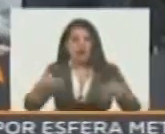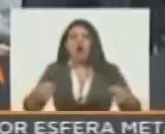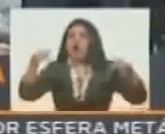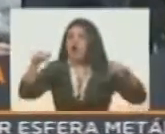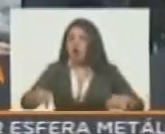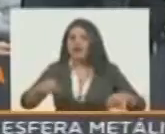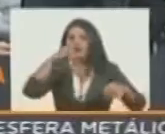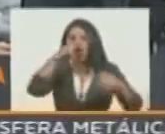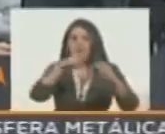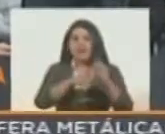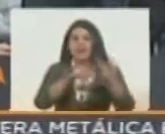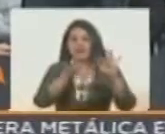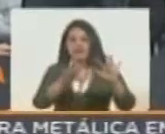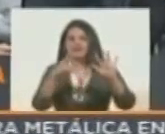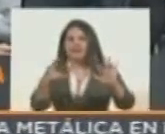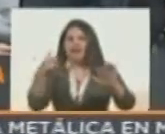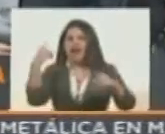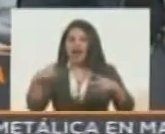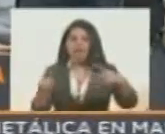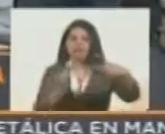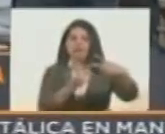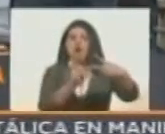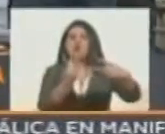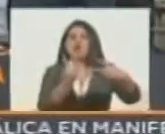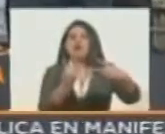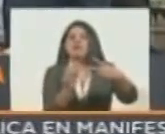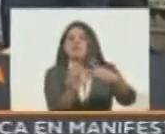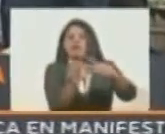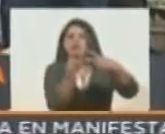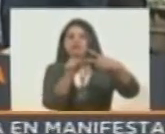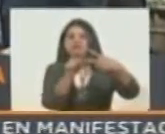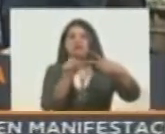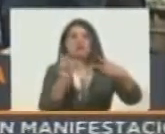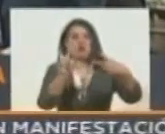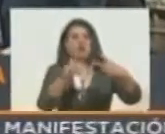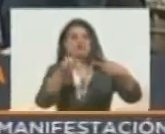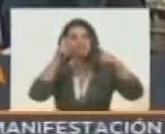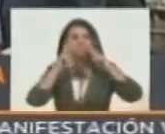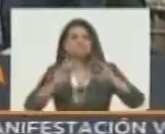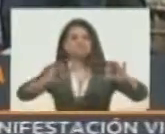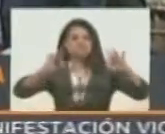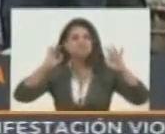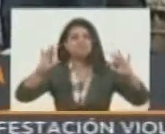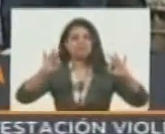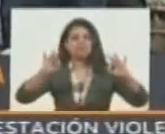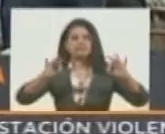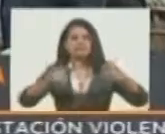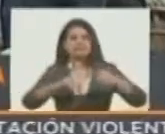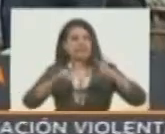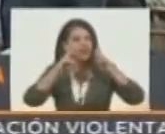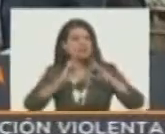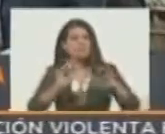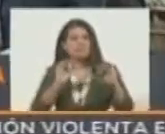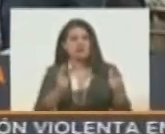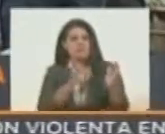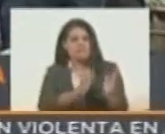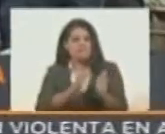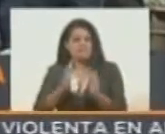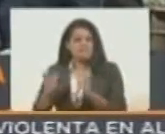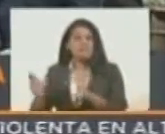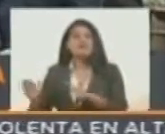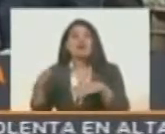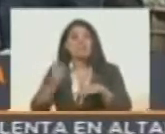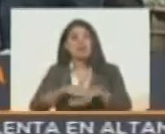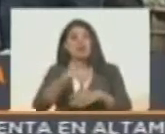hoy, 2017, con un sistema impecable, pudiésemos decir, que ha sido resultado de todos estos años de